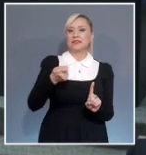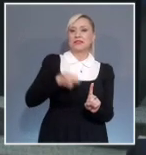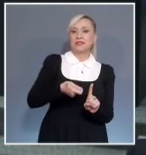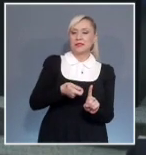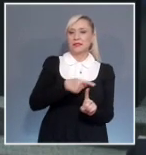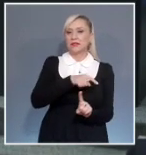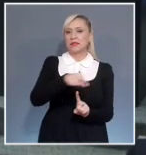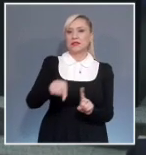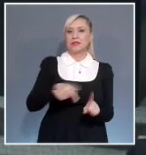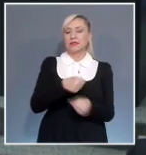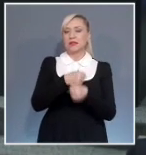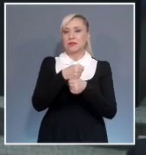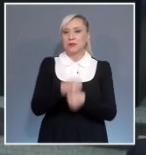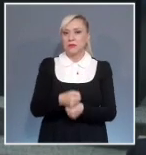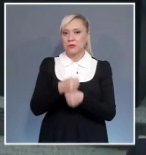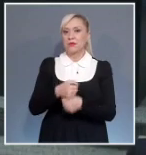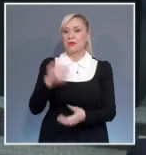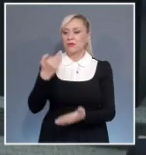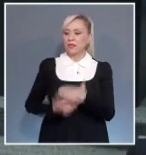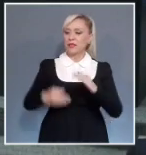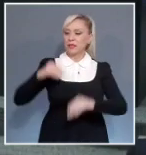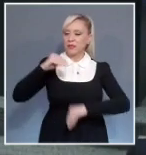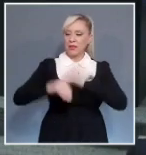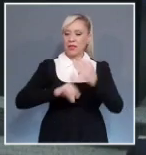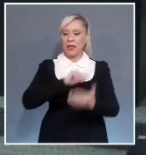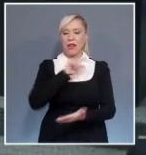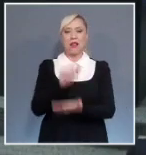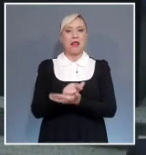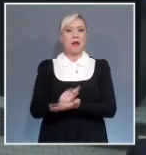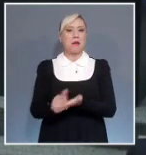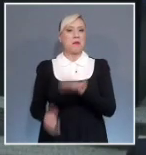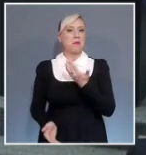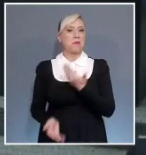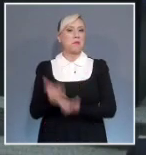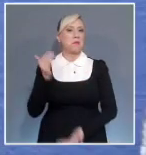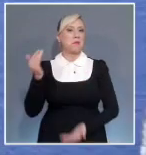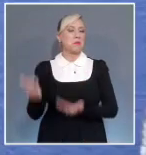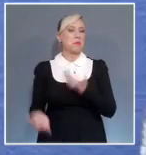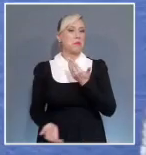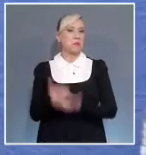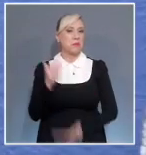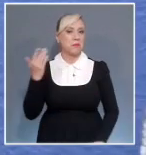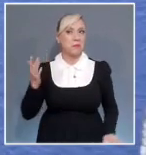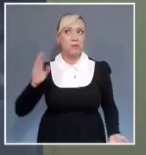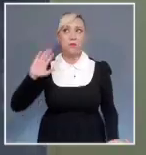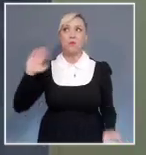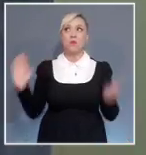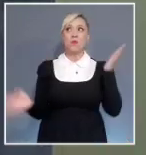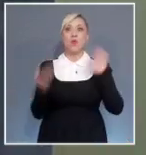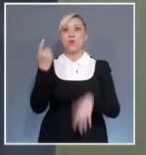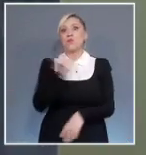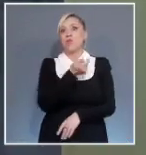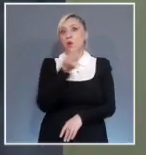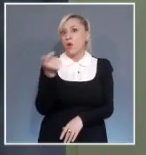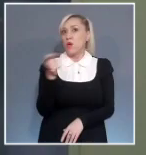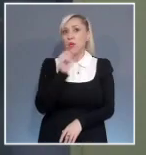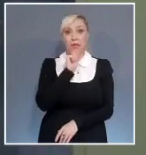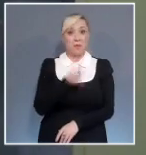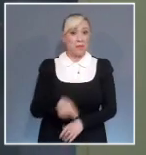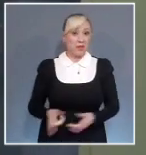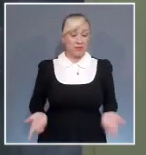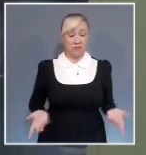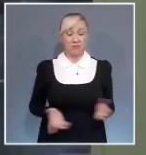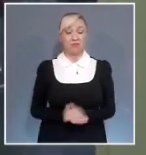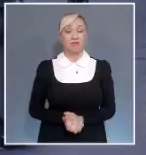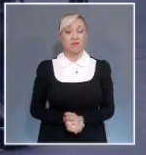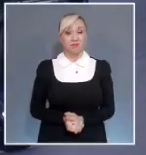rezagado en su desarrollo, por lo menos en su desarrollo jurídico en el mundo, el de la eutanasia. Señalaron que los países en donde